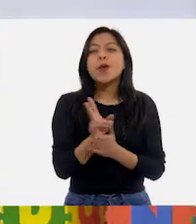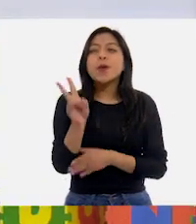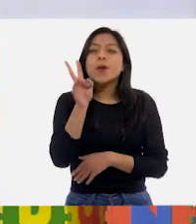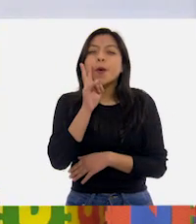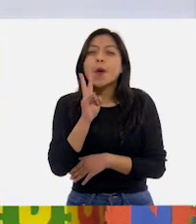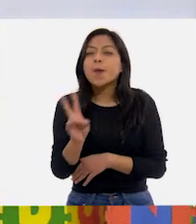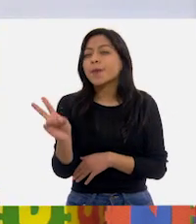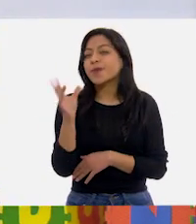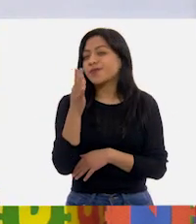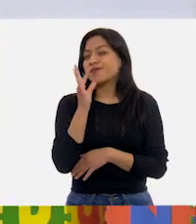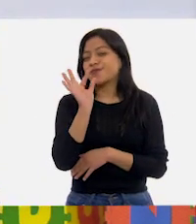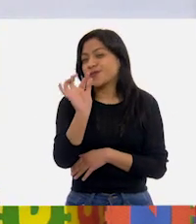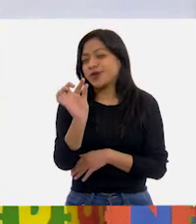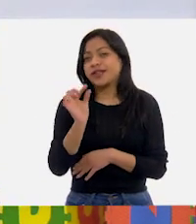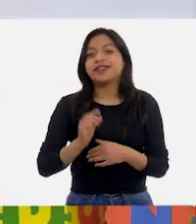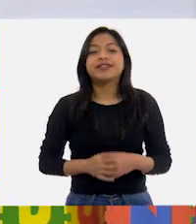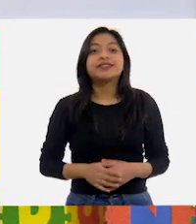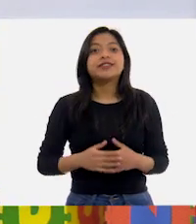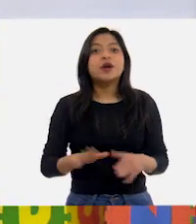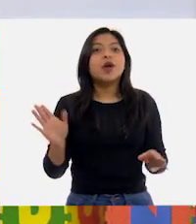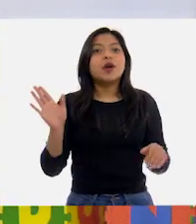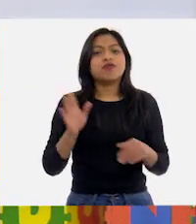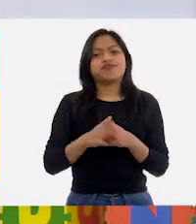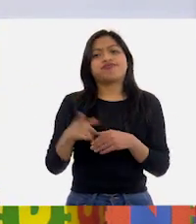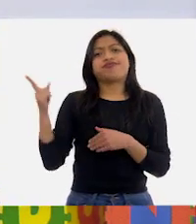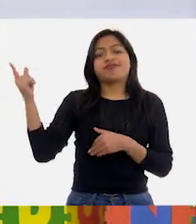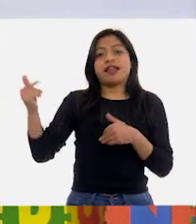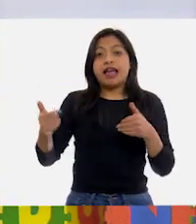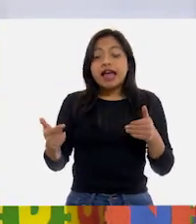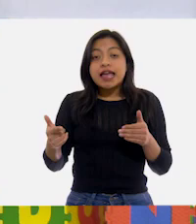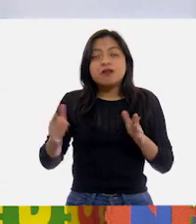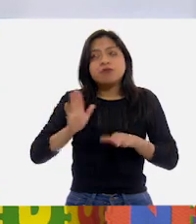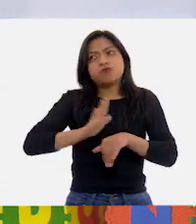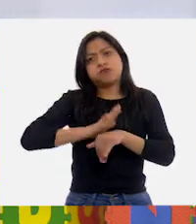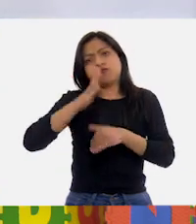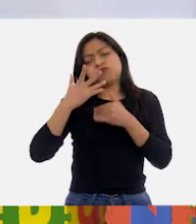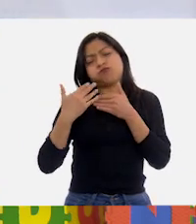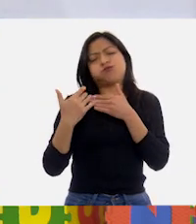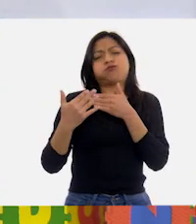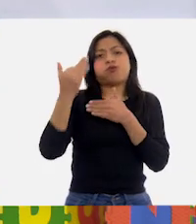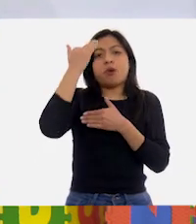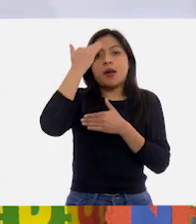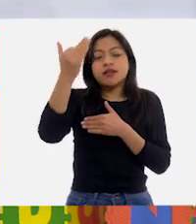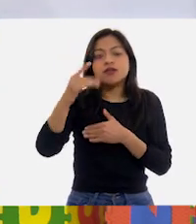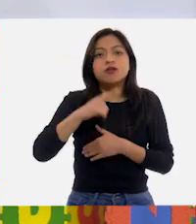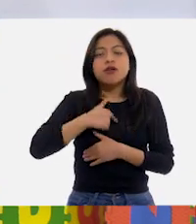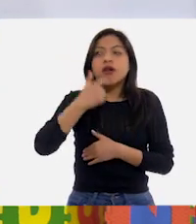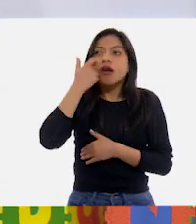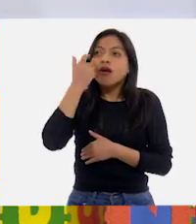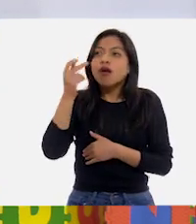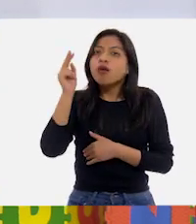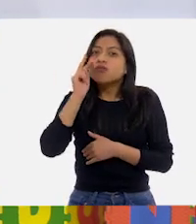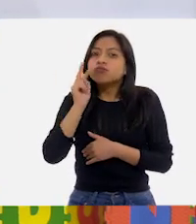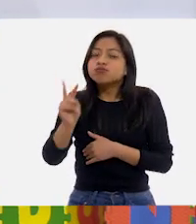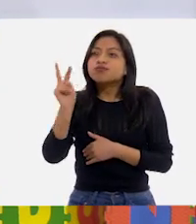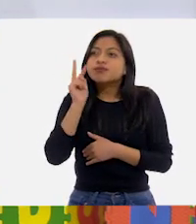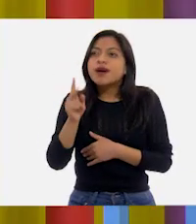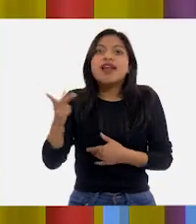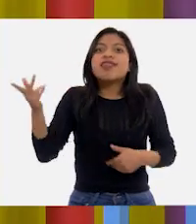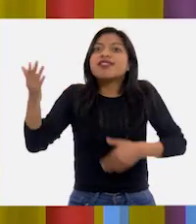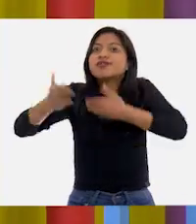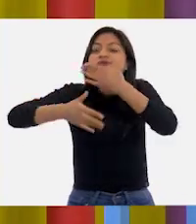quedé picado. Sí, porque la obra dura todavía mucho más. Y pues me quedé con ganas de ver qué más va a pasar en la